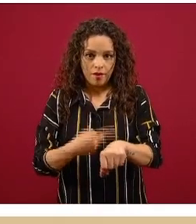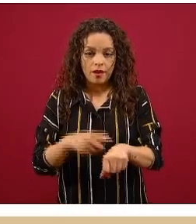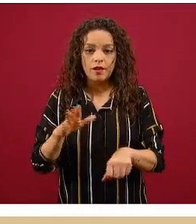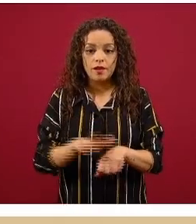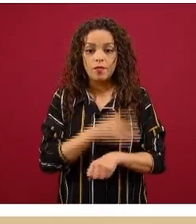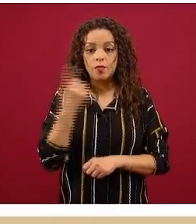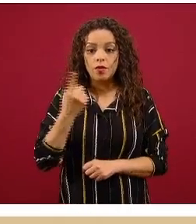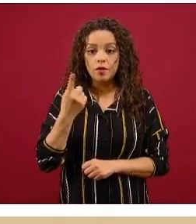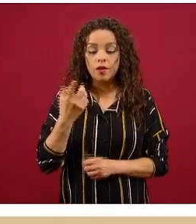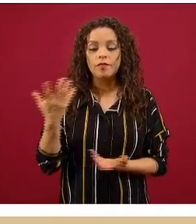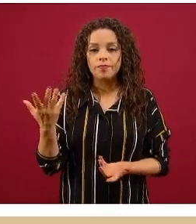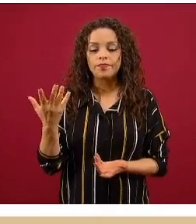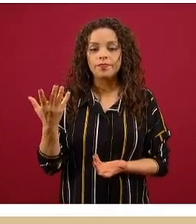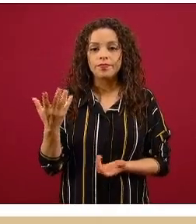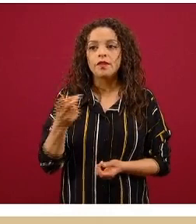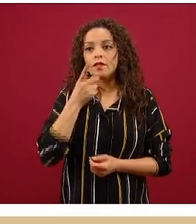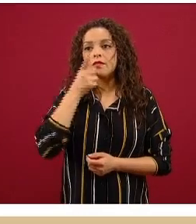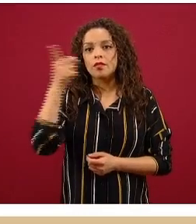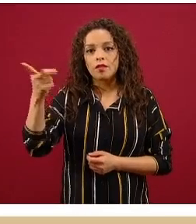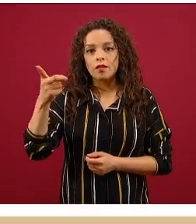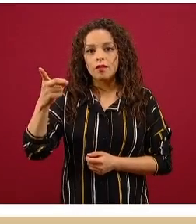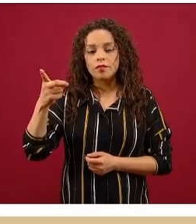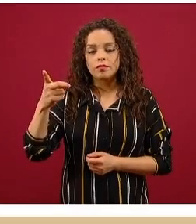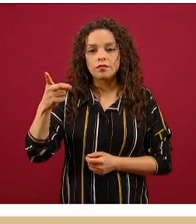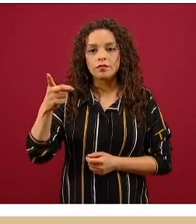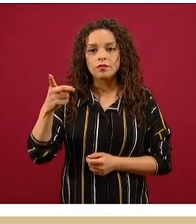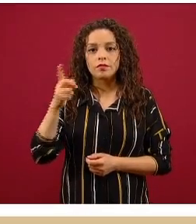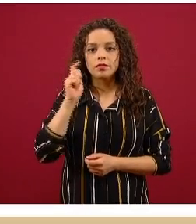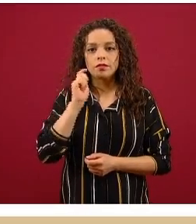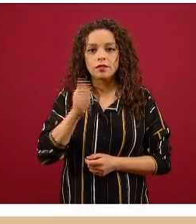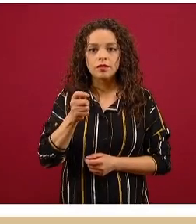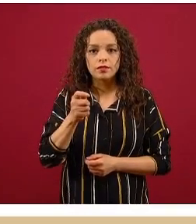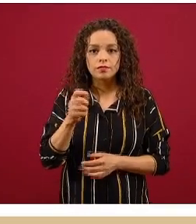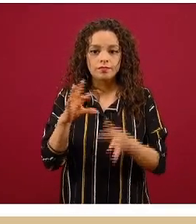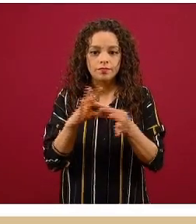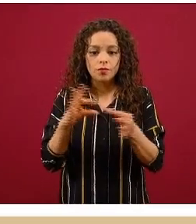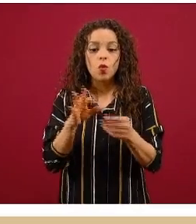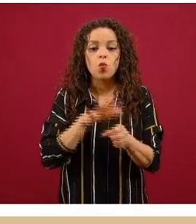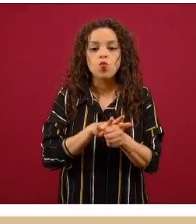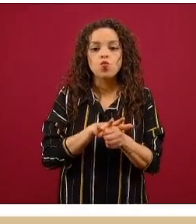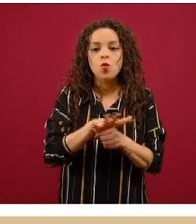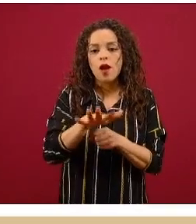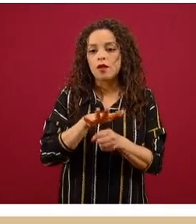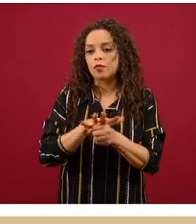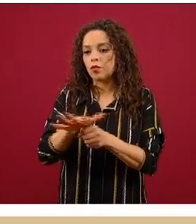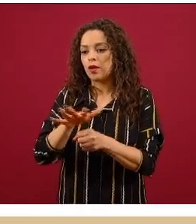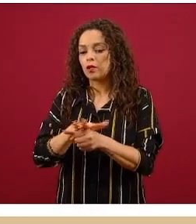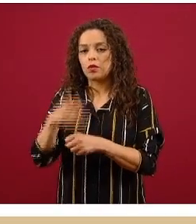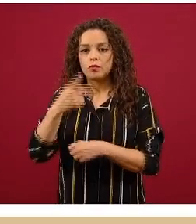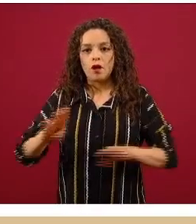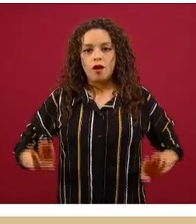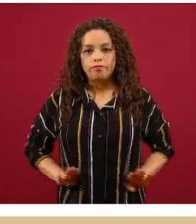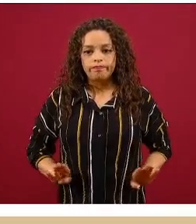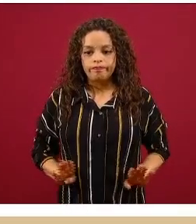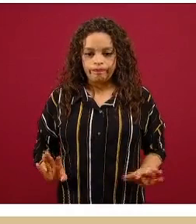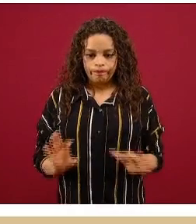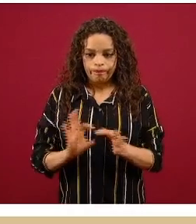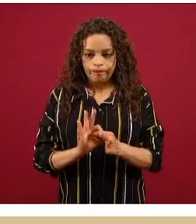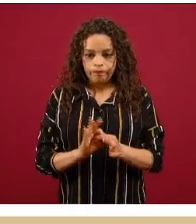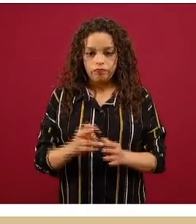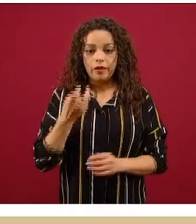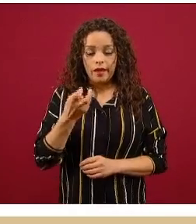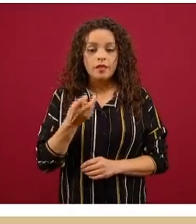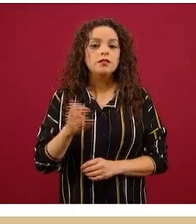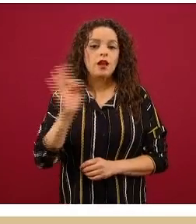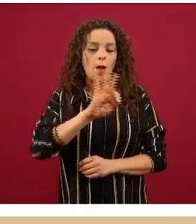precisamente apuntan y en su momento nos develan cuáles estas características que están presentes y que